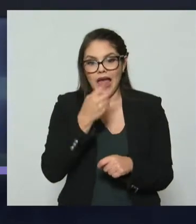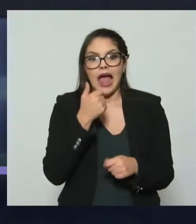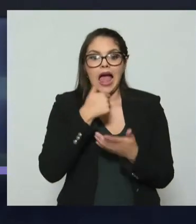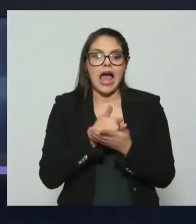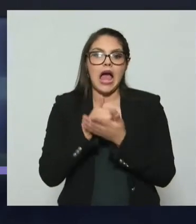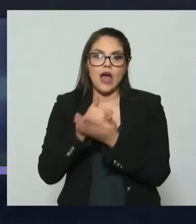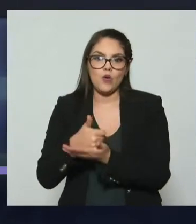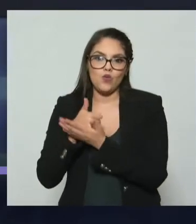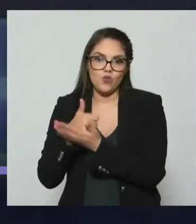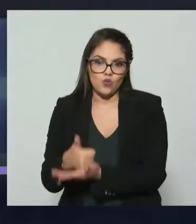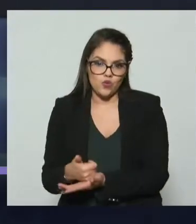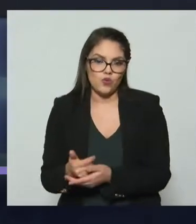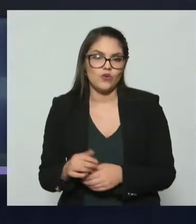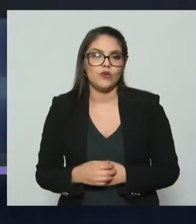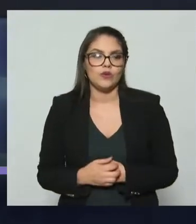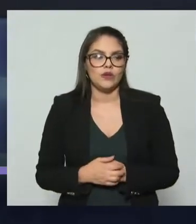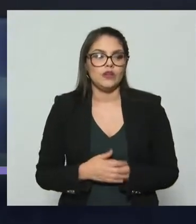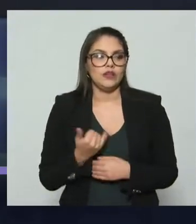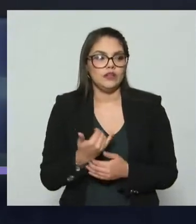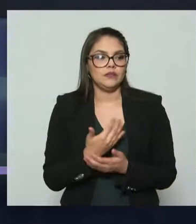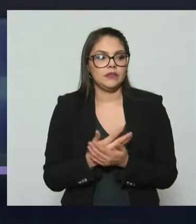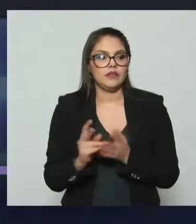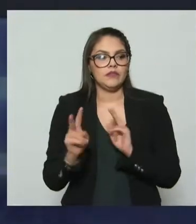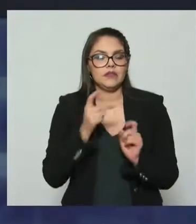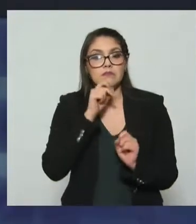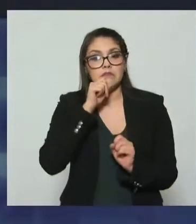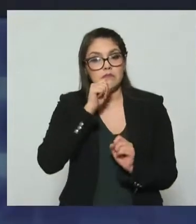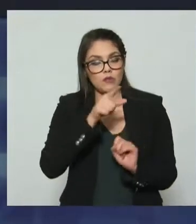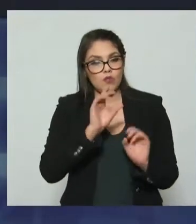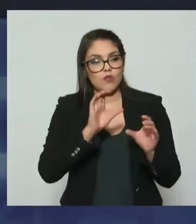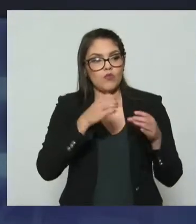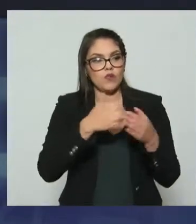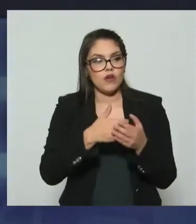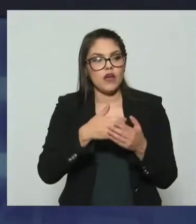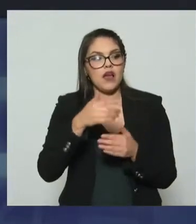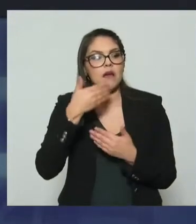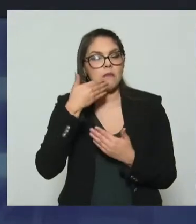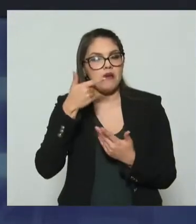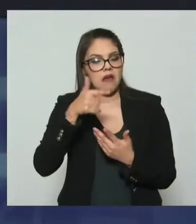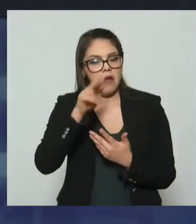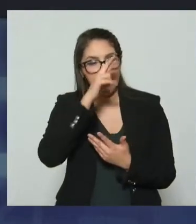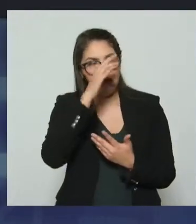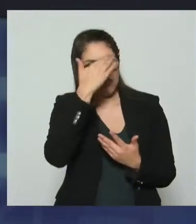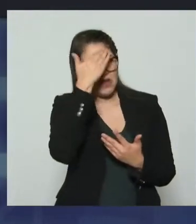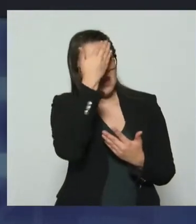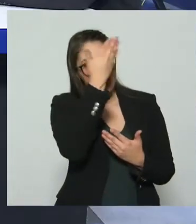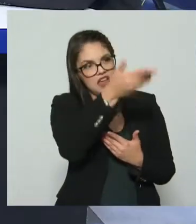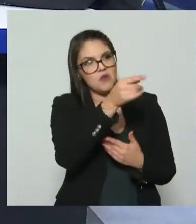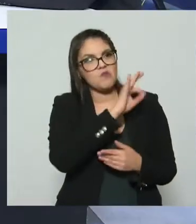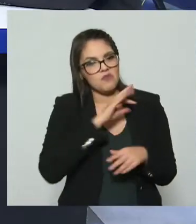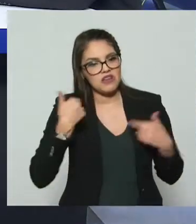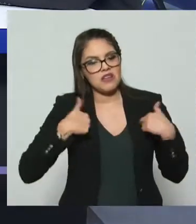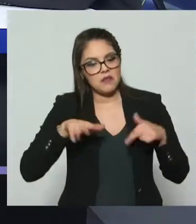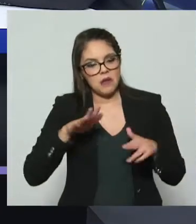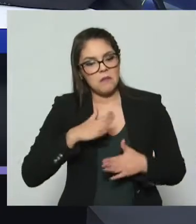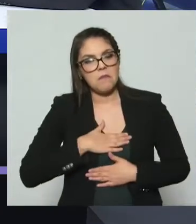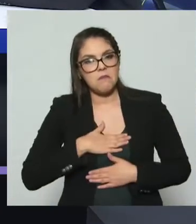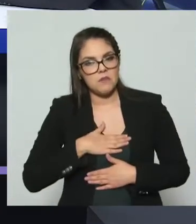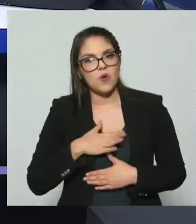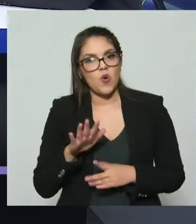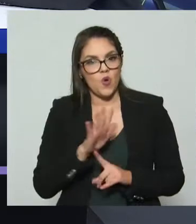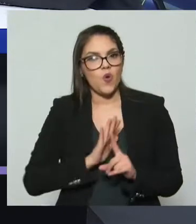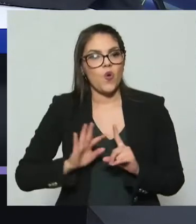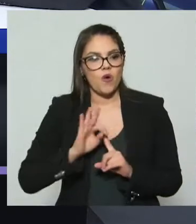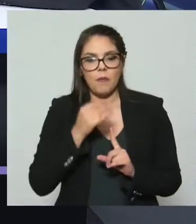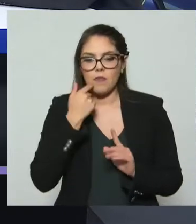de voto por los vecinos, y que sean los vecinos de las mismas comunidades los que reconozcan en sus vecinos a los representantes que van a llevar la voz